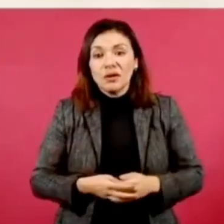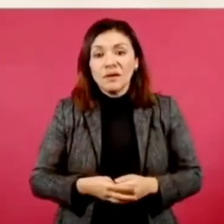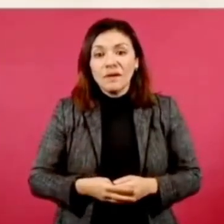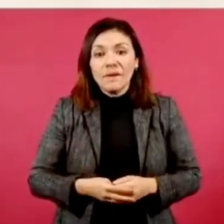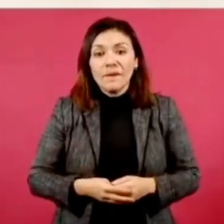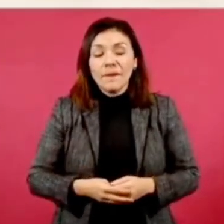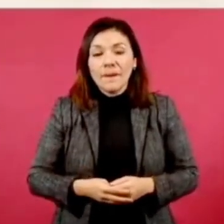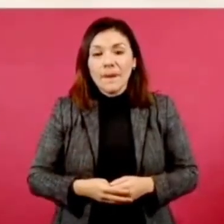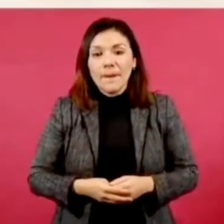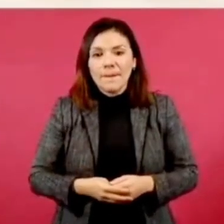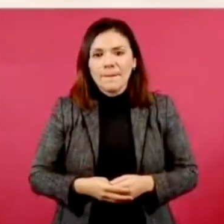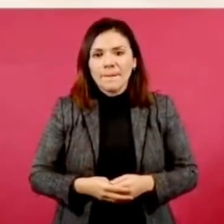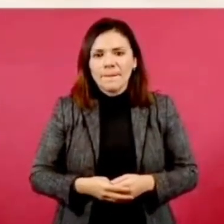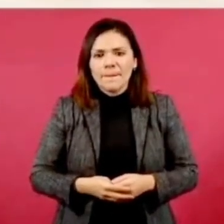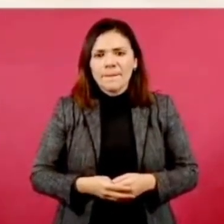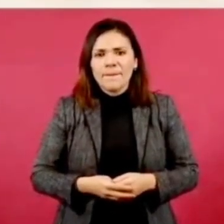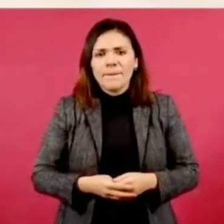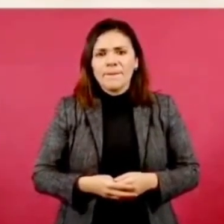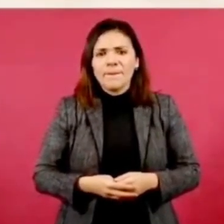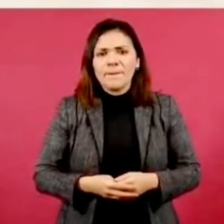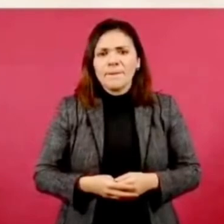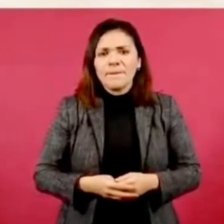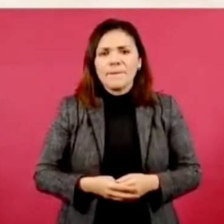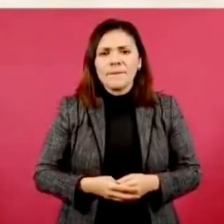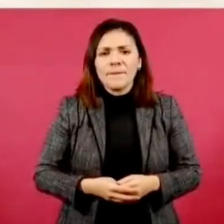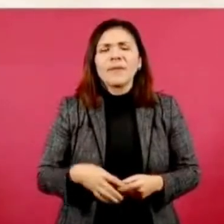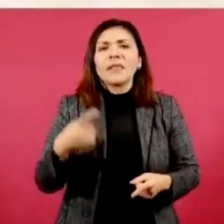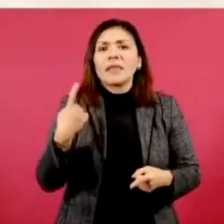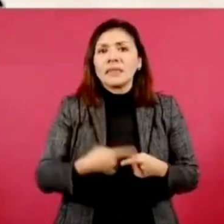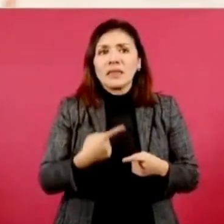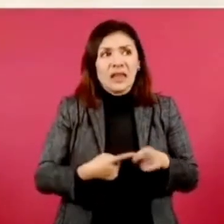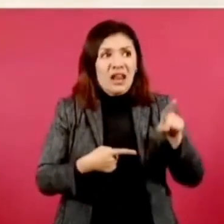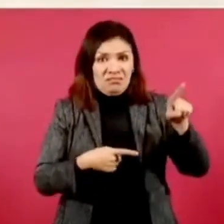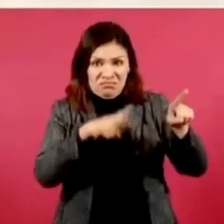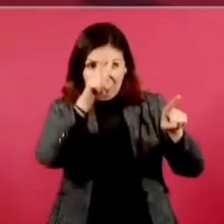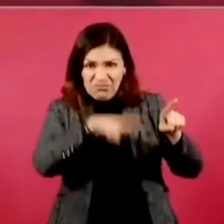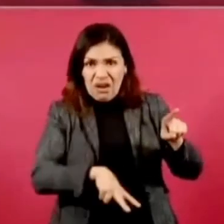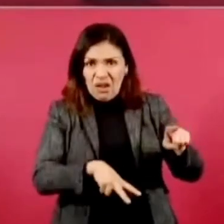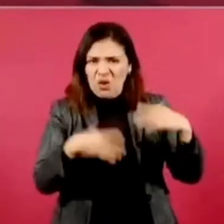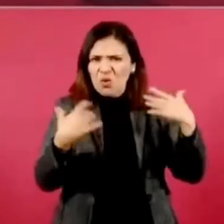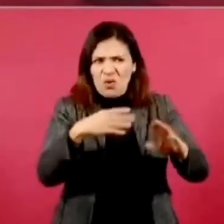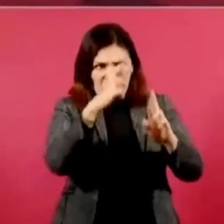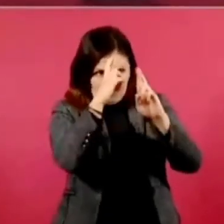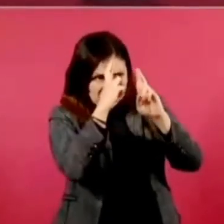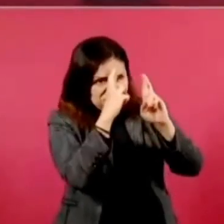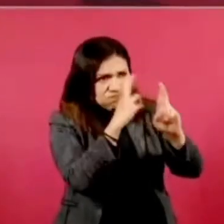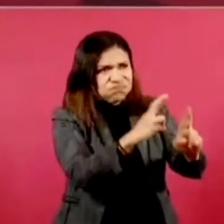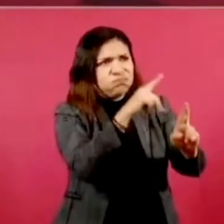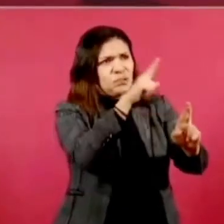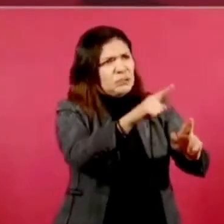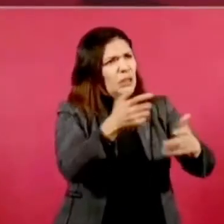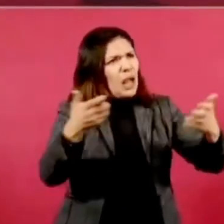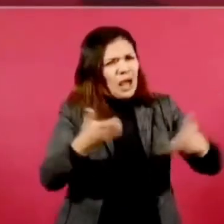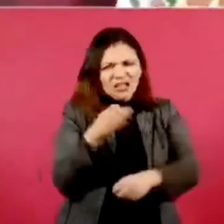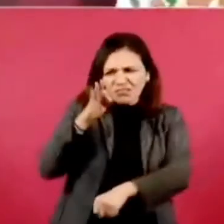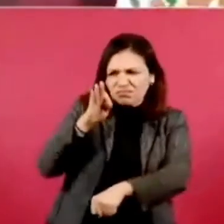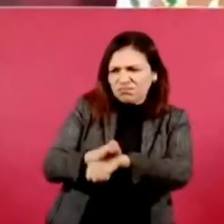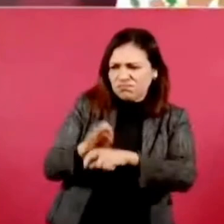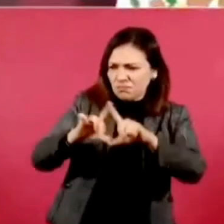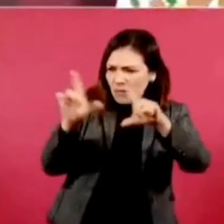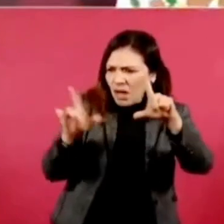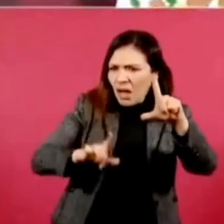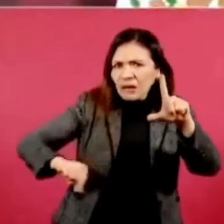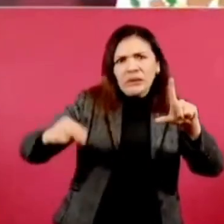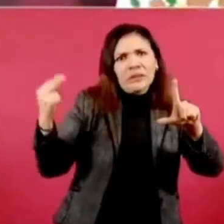una eminencia, ¿no? Y que sus servicios prestados a la patria requieran de